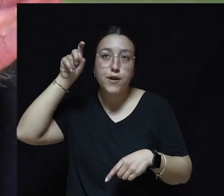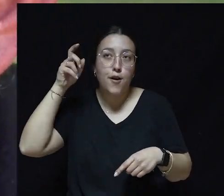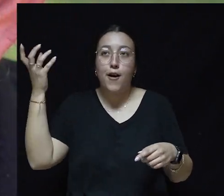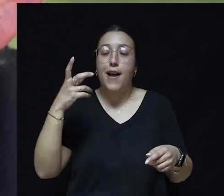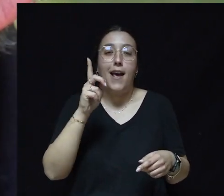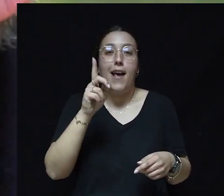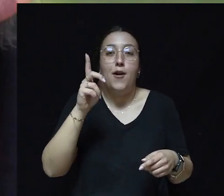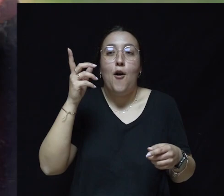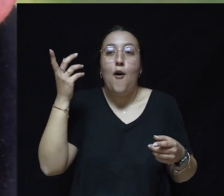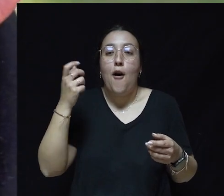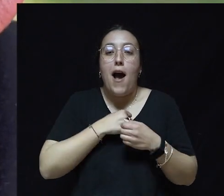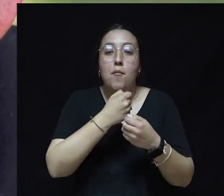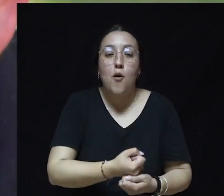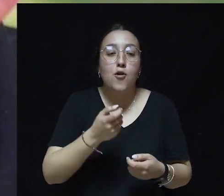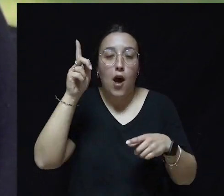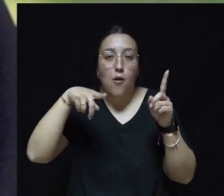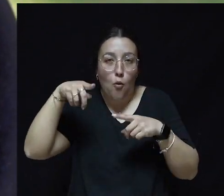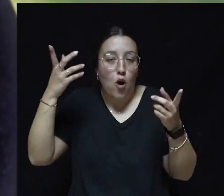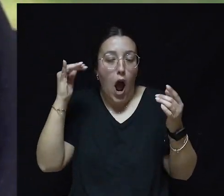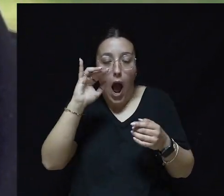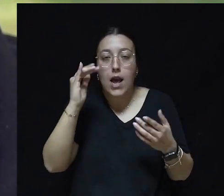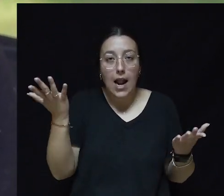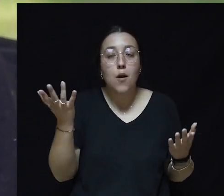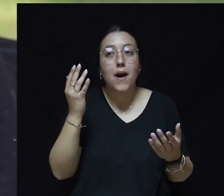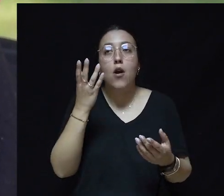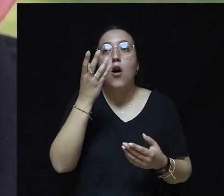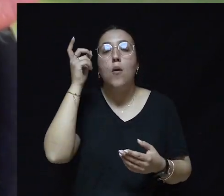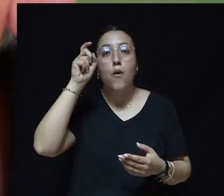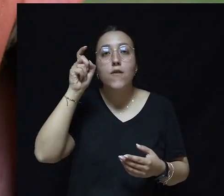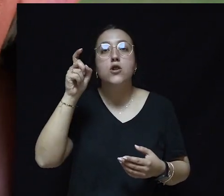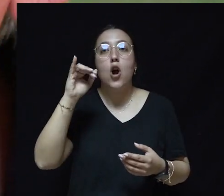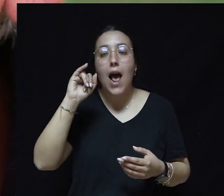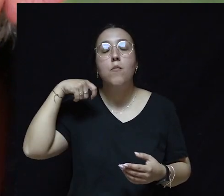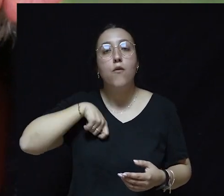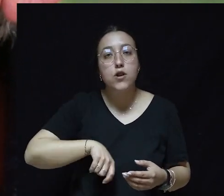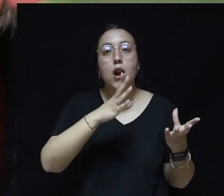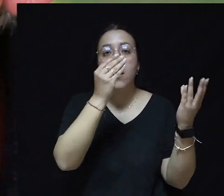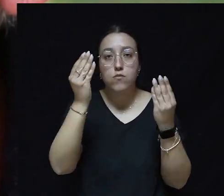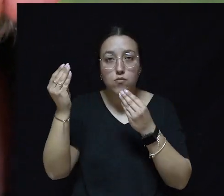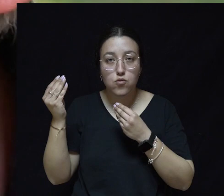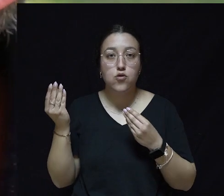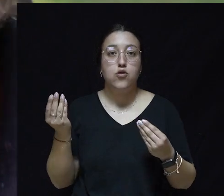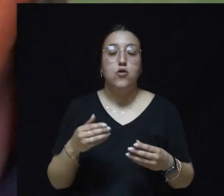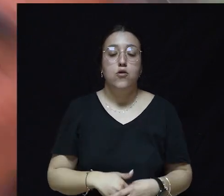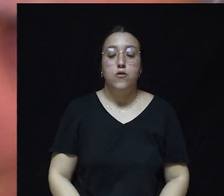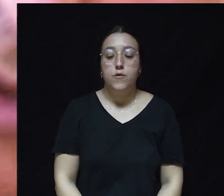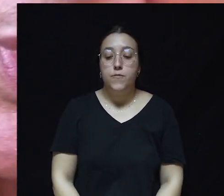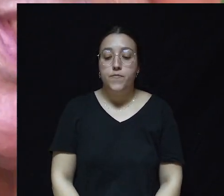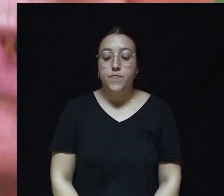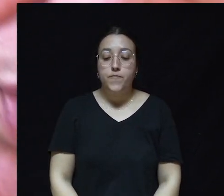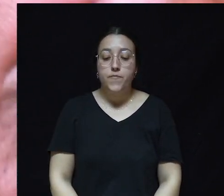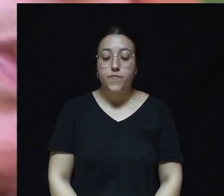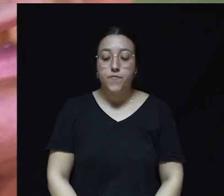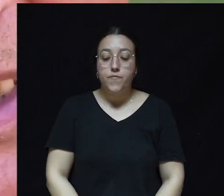como se le puede ir a un médico. La vulneración del derecho a la educación, eso es de juzgado de guardia. De juzgado de guardia. Y otra